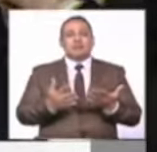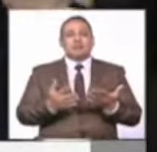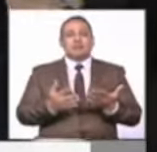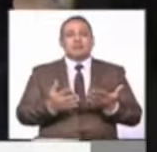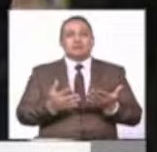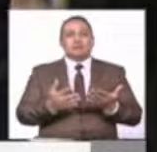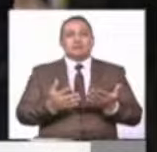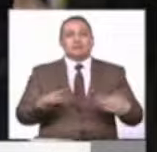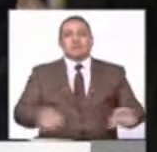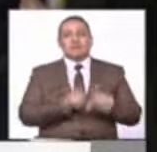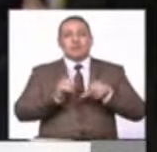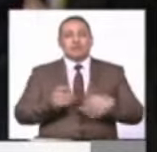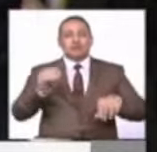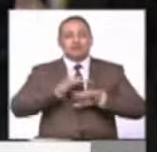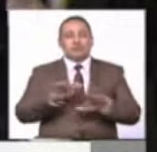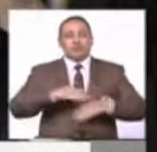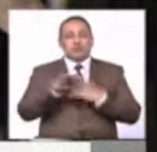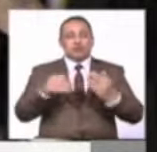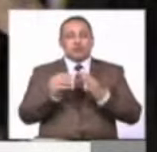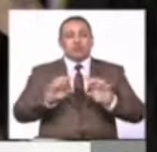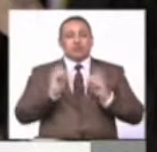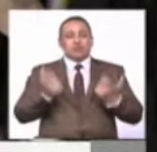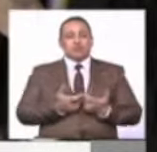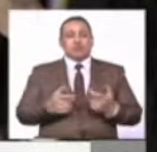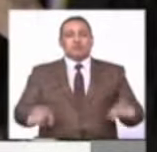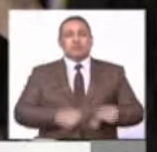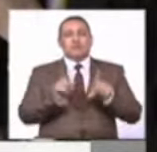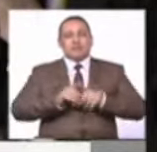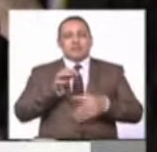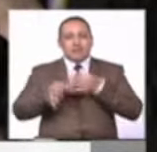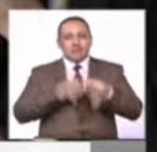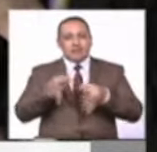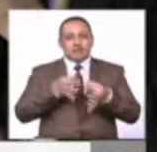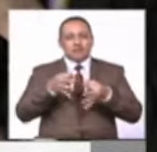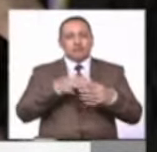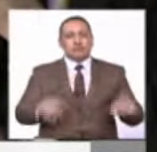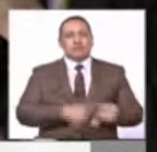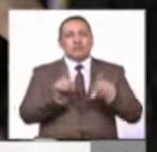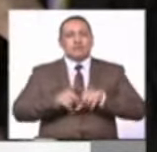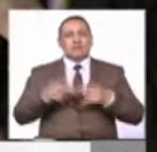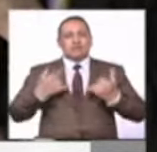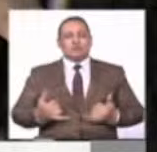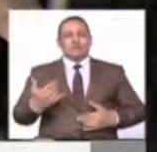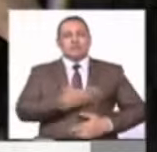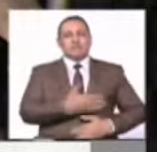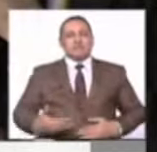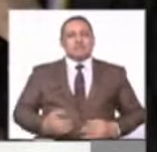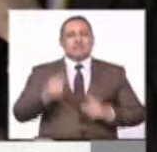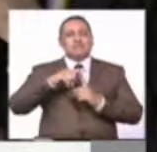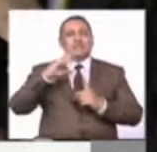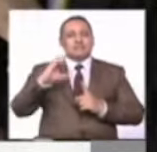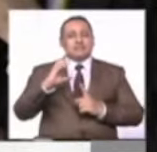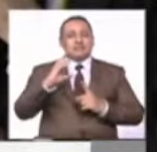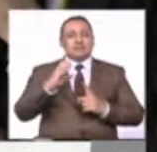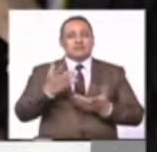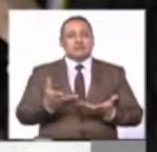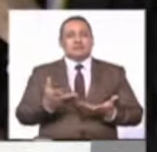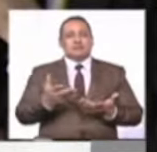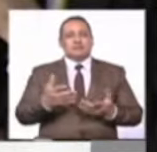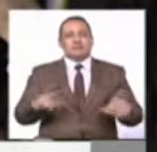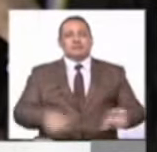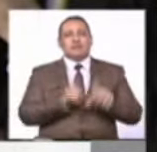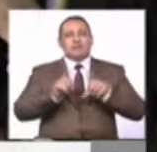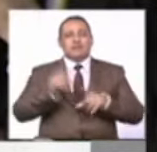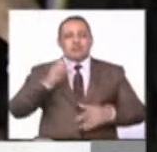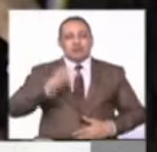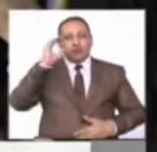finalmente respecto de la comisión de la interpretación el actual presidente del tribunal constitucional es